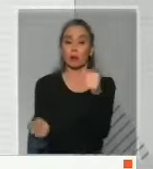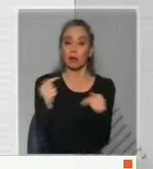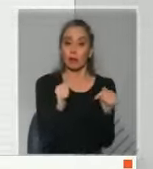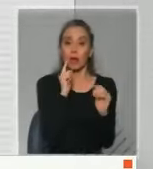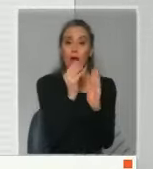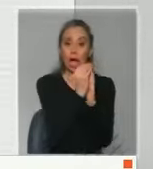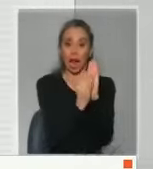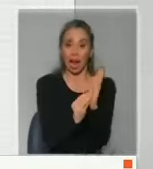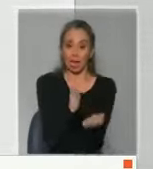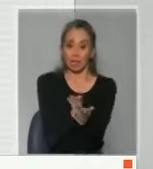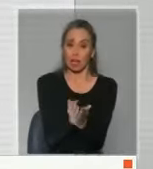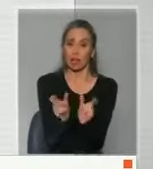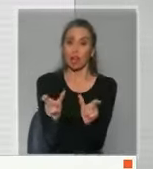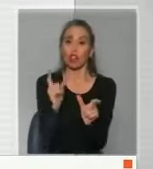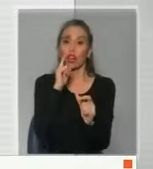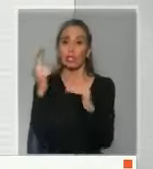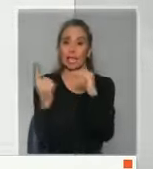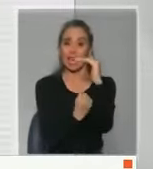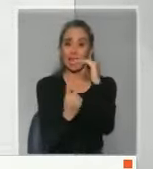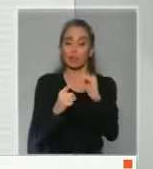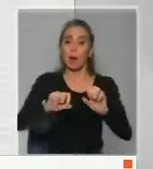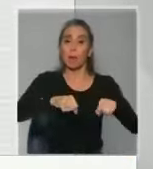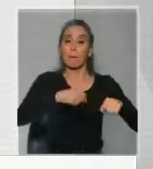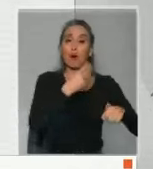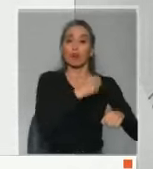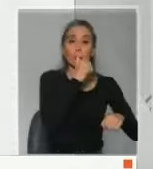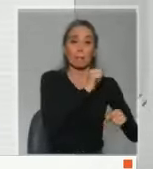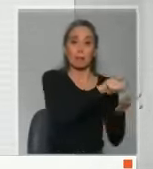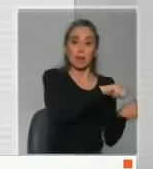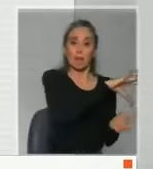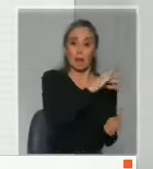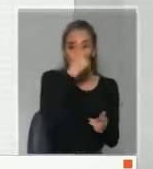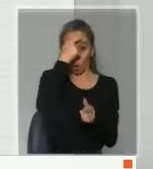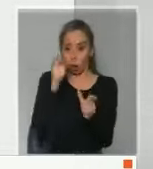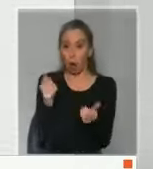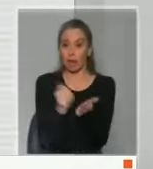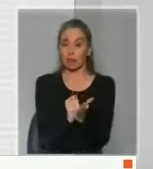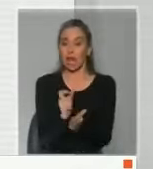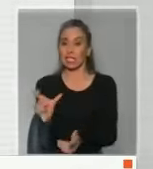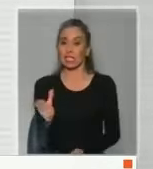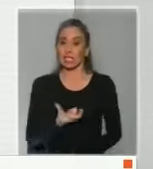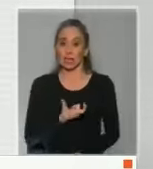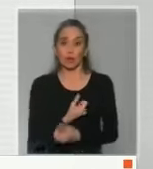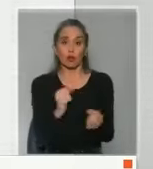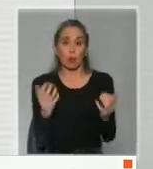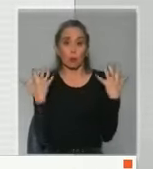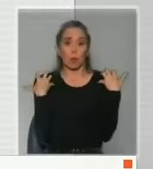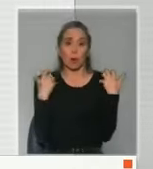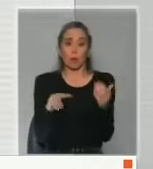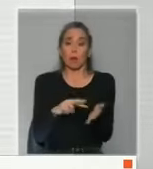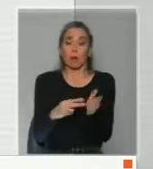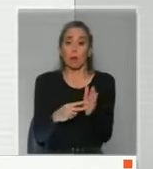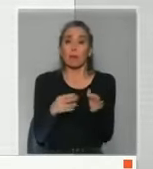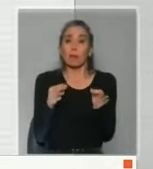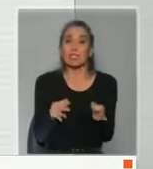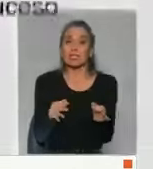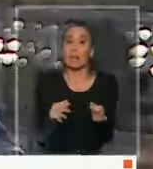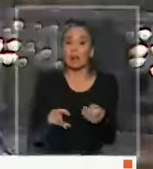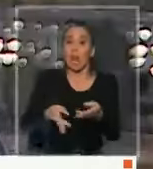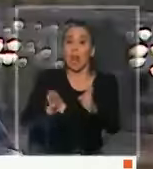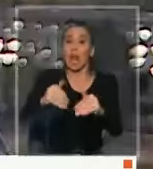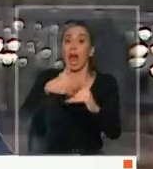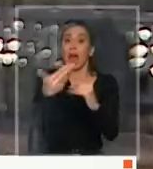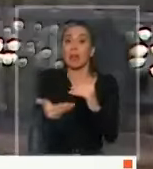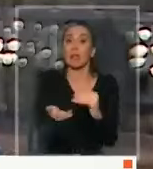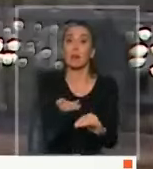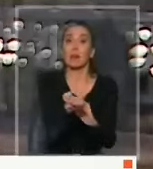un estricto control de ingreso, motoristas privados, guardias certificados. No podemos hacernos cargo de un problema de seguridad en la vía pública. Les